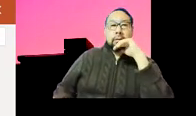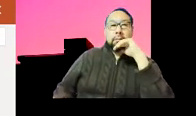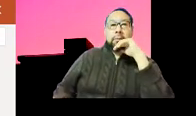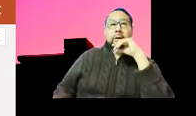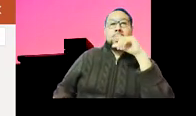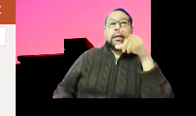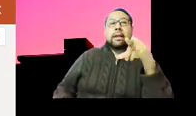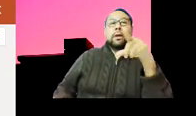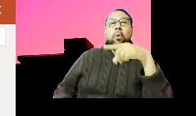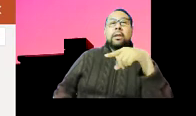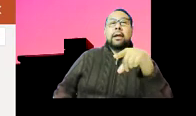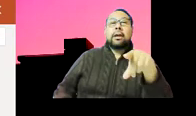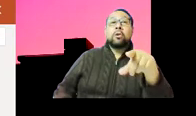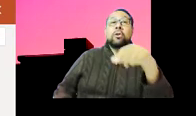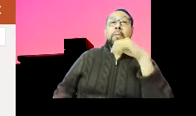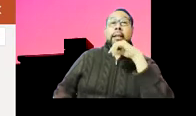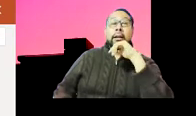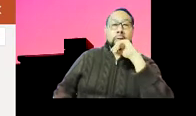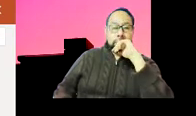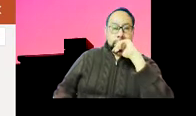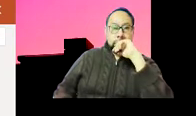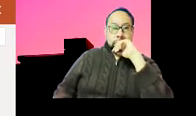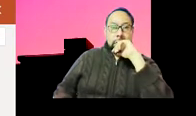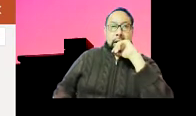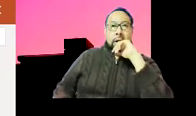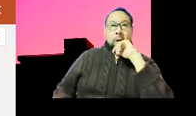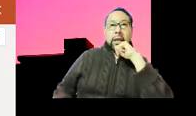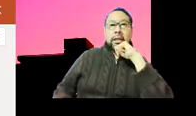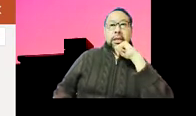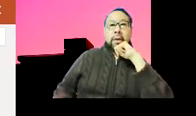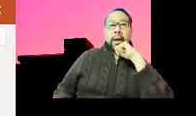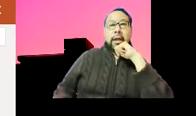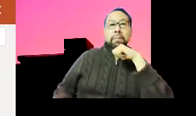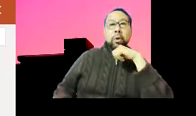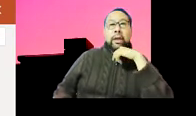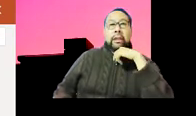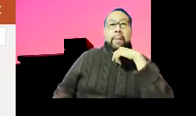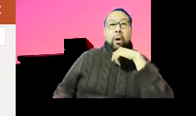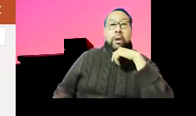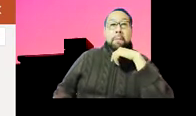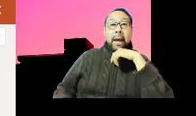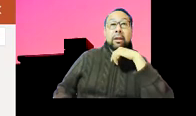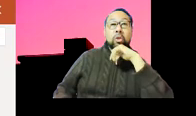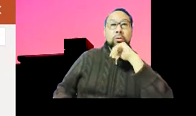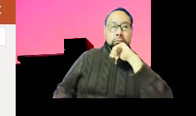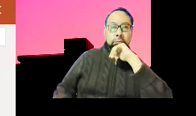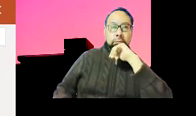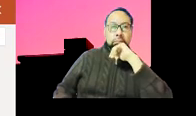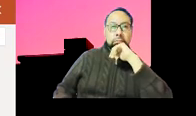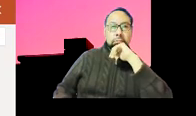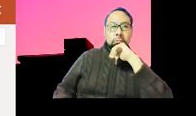mandar, pero que sin se den cuenta de que los estoy mandando. Lo que se llama el poder de bajo